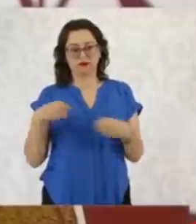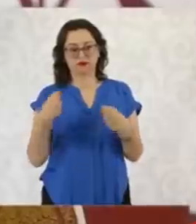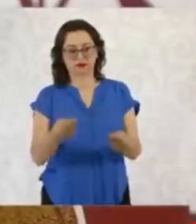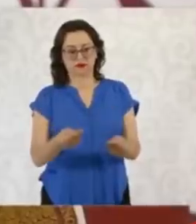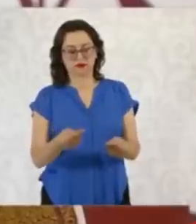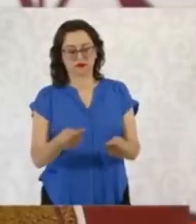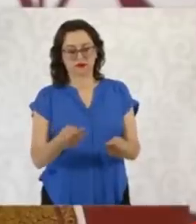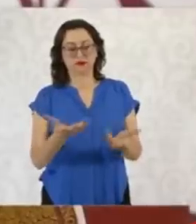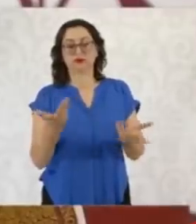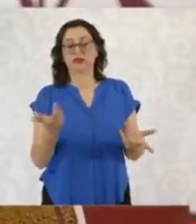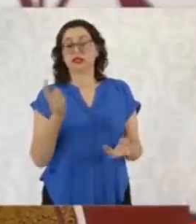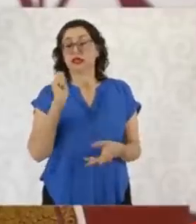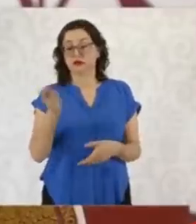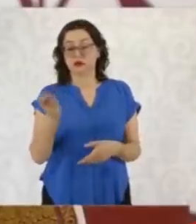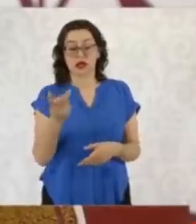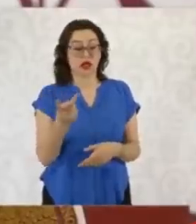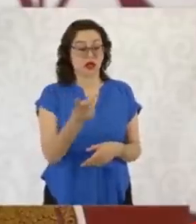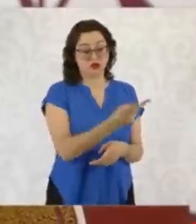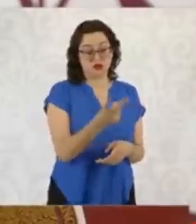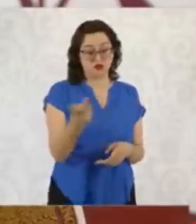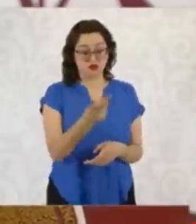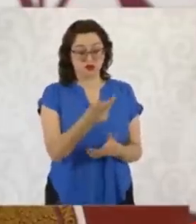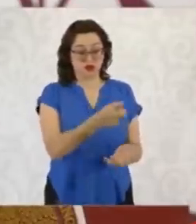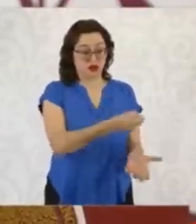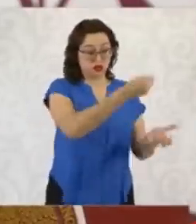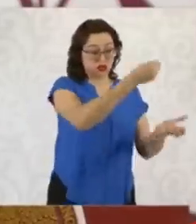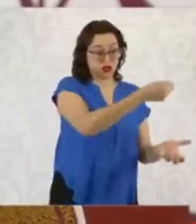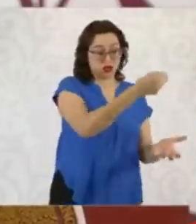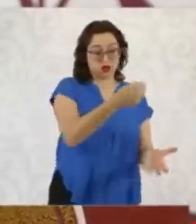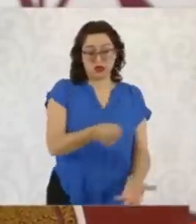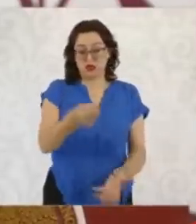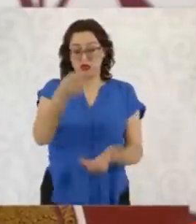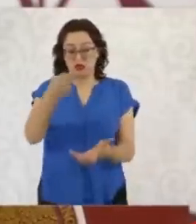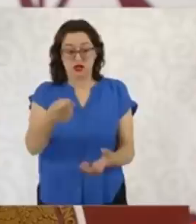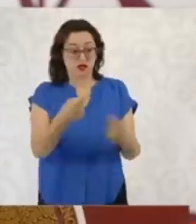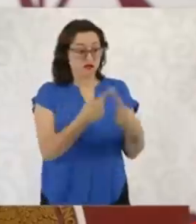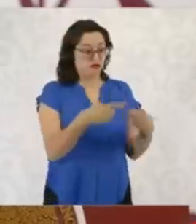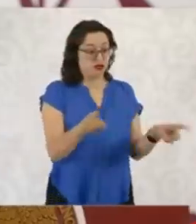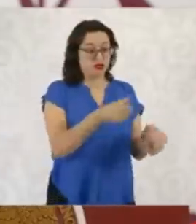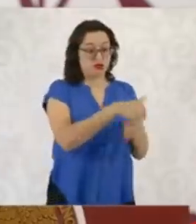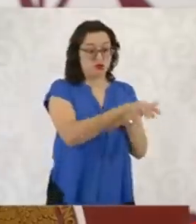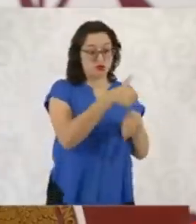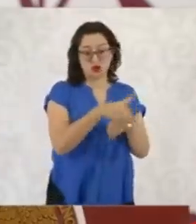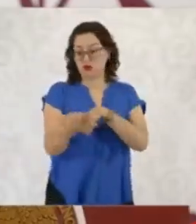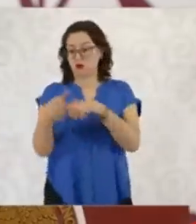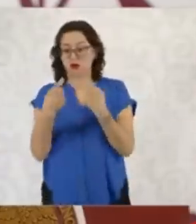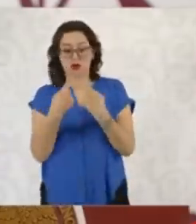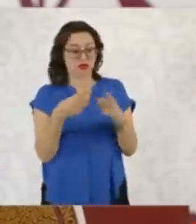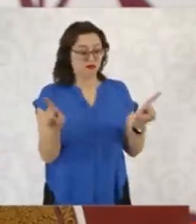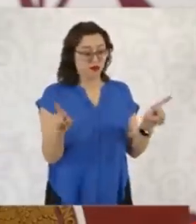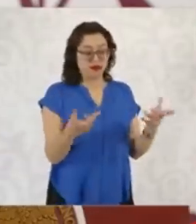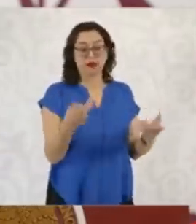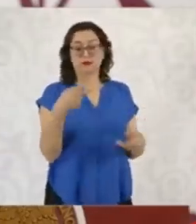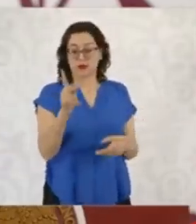dineros distintos presentados en momentos distintos con cuantificaciones diferentes por